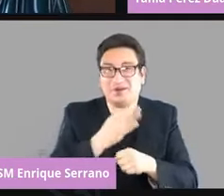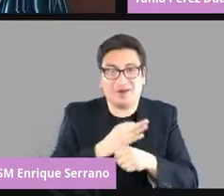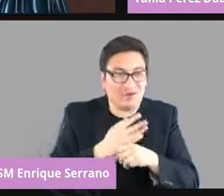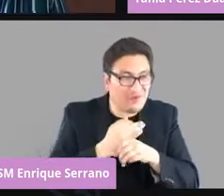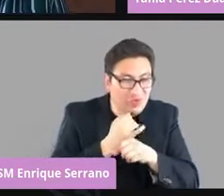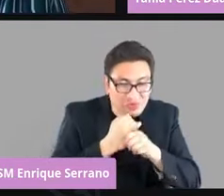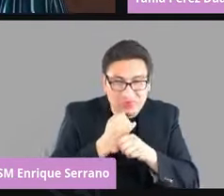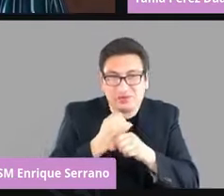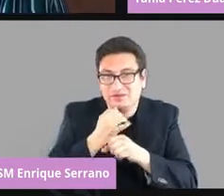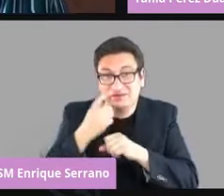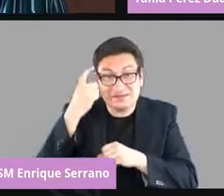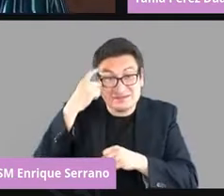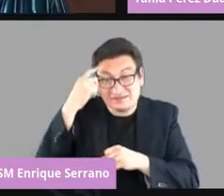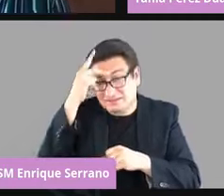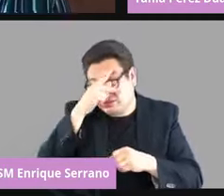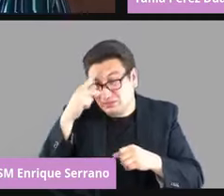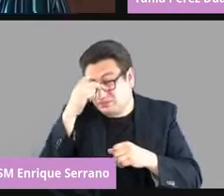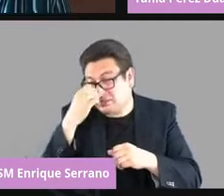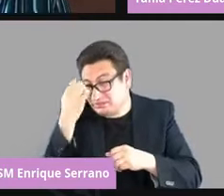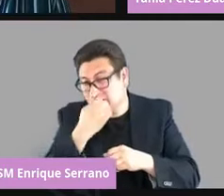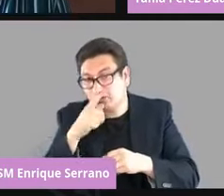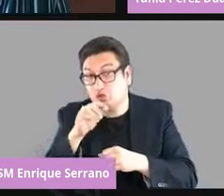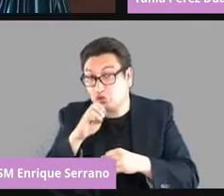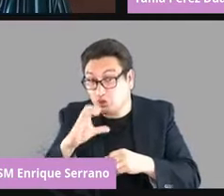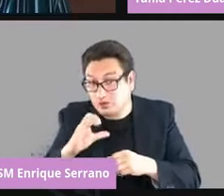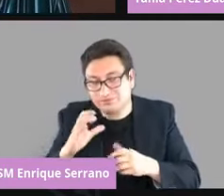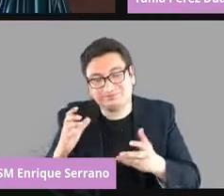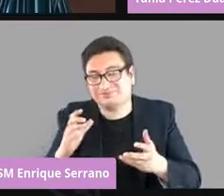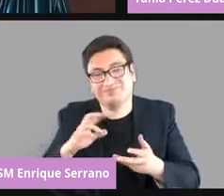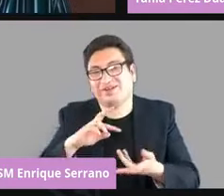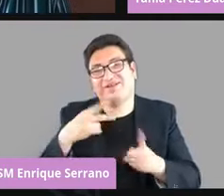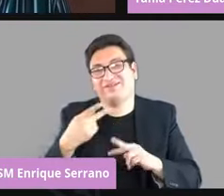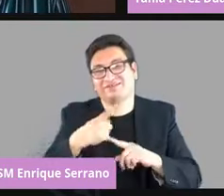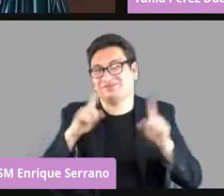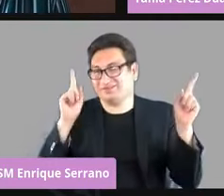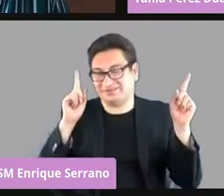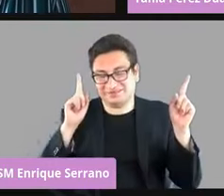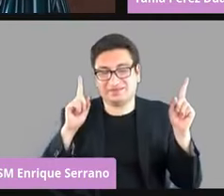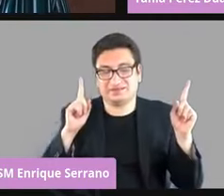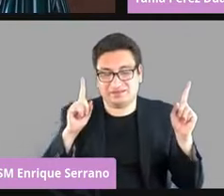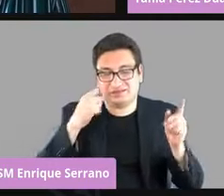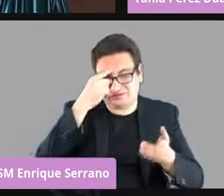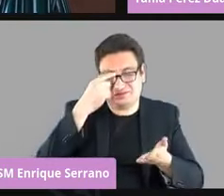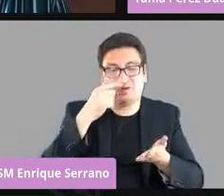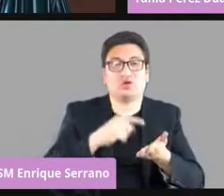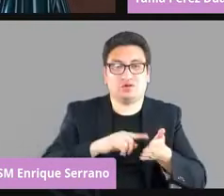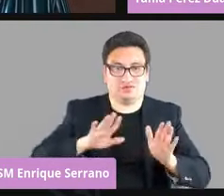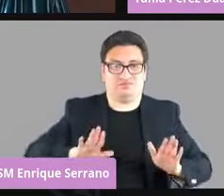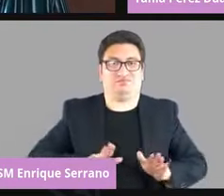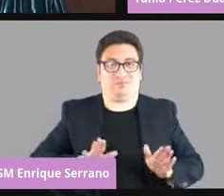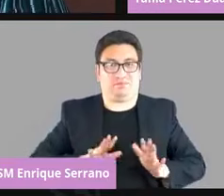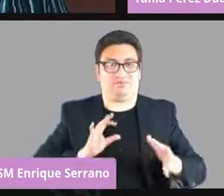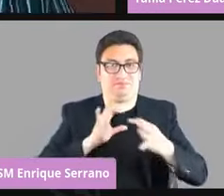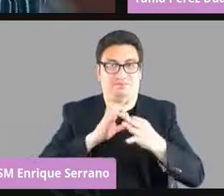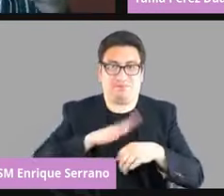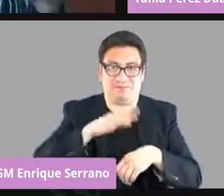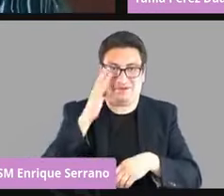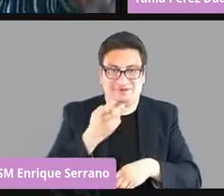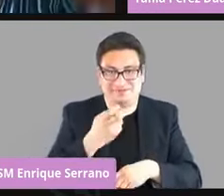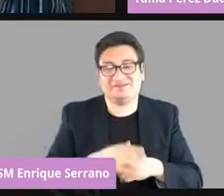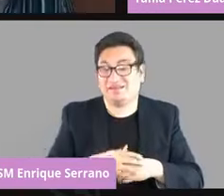del psicoanálisis con TOC, al contrario. Entonces, yo más bien me iría a la parte conductual. Padrísimo,